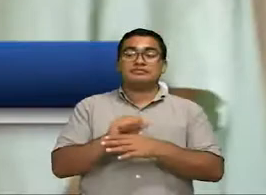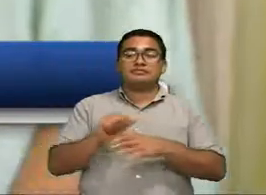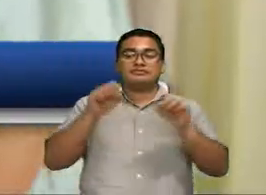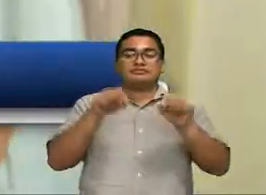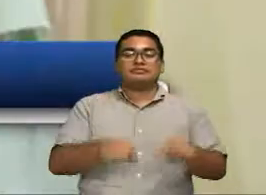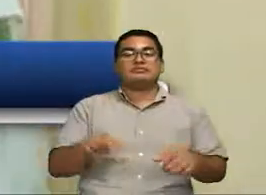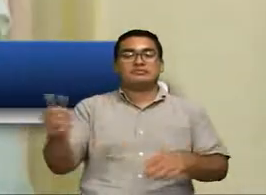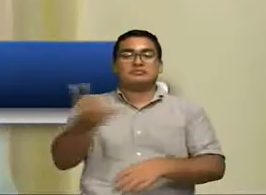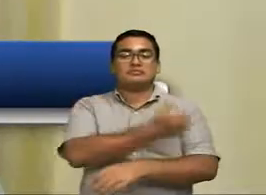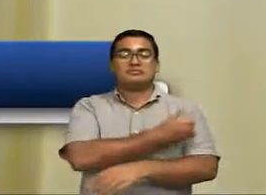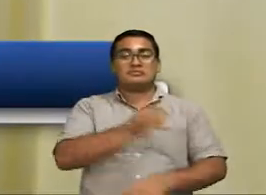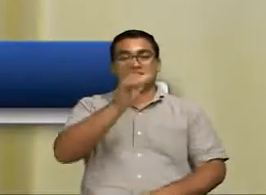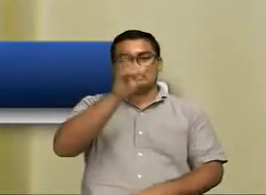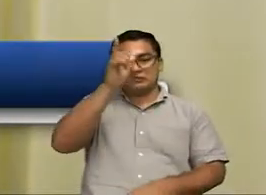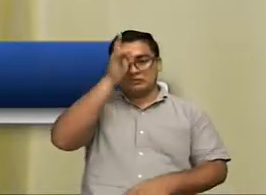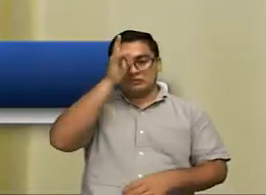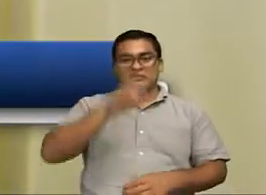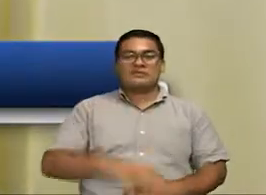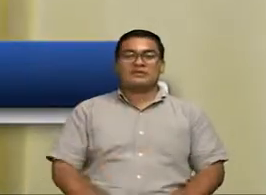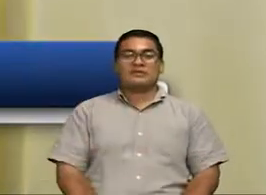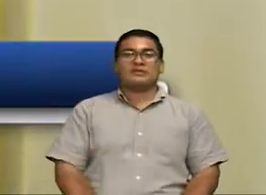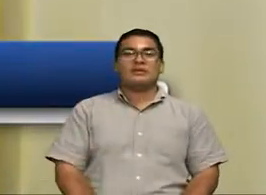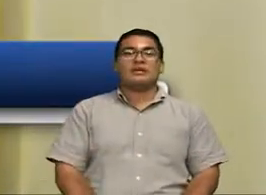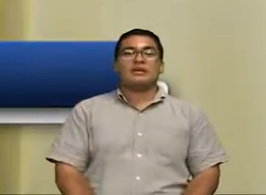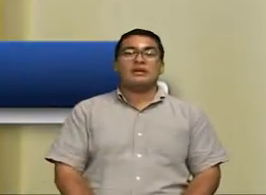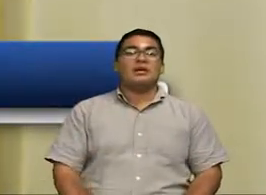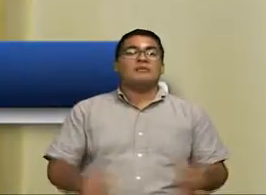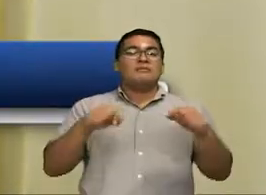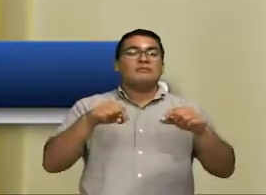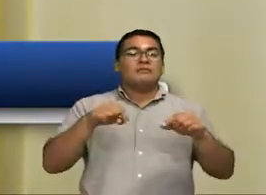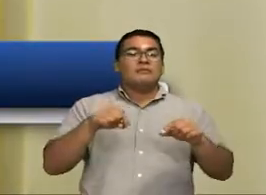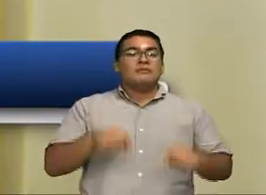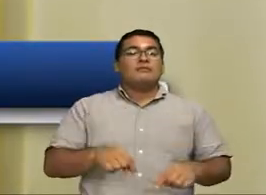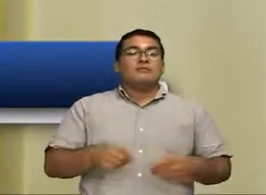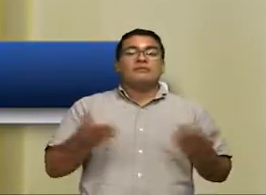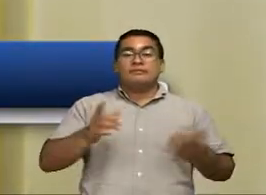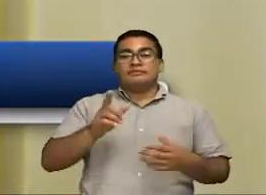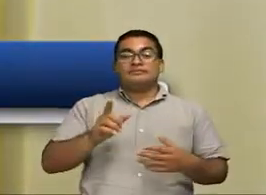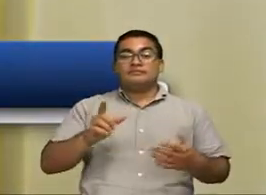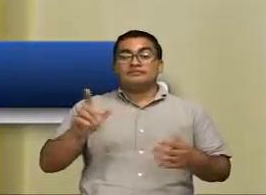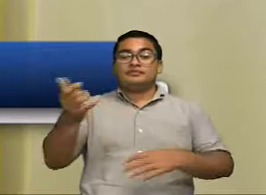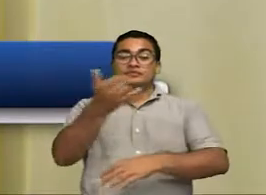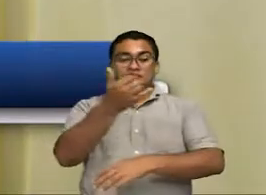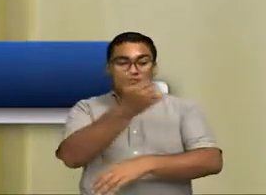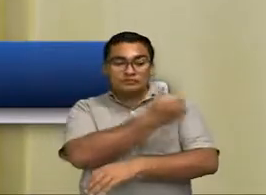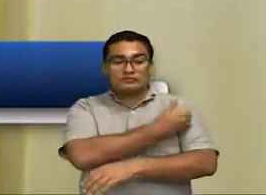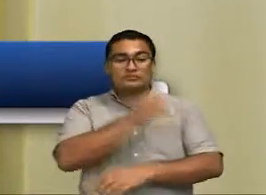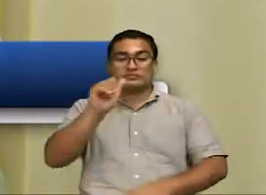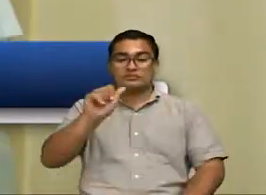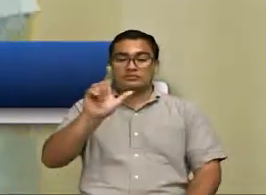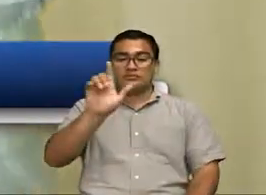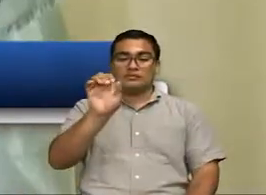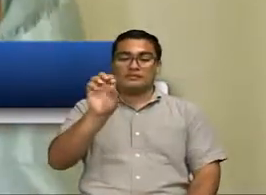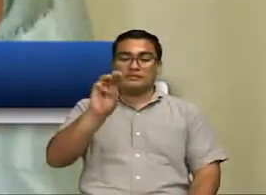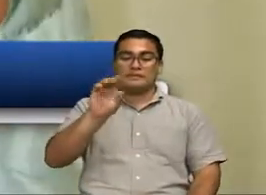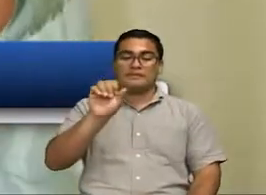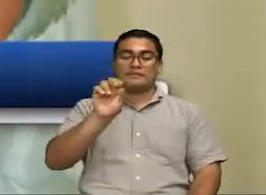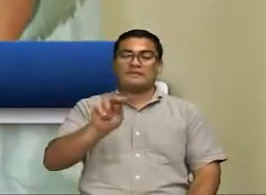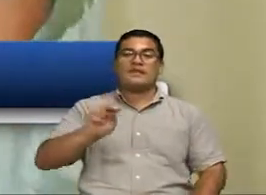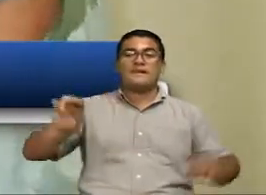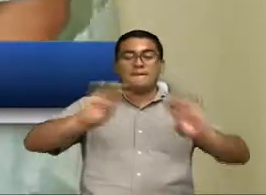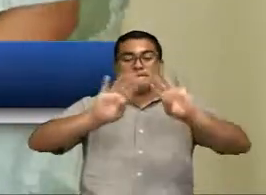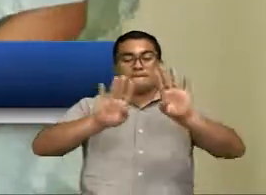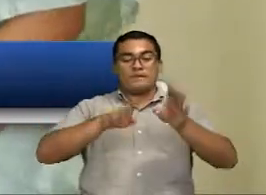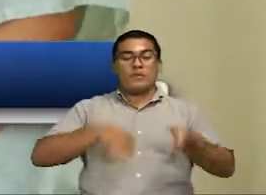entonces las más comunes que practicamos aquí en el alemán es la, tenemos a las pacientes cuando están en labor